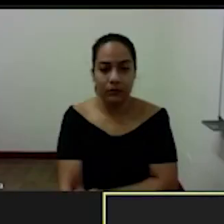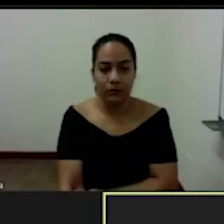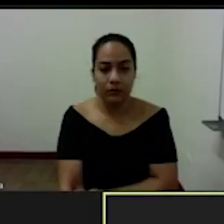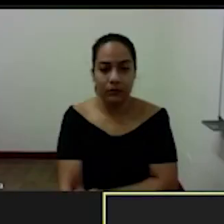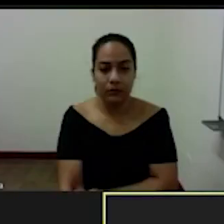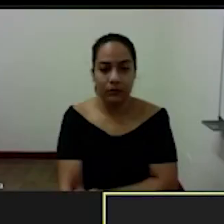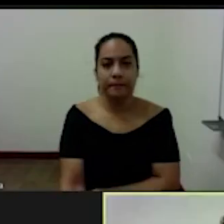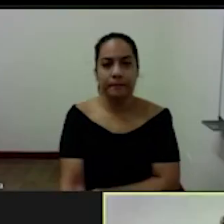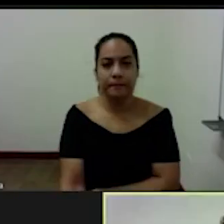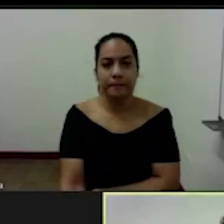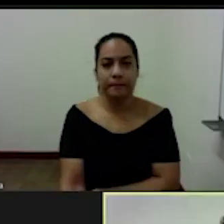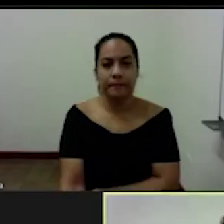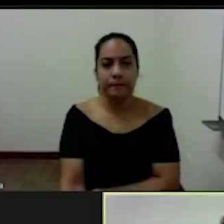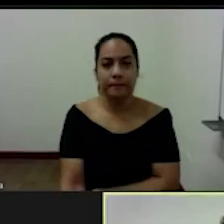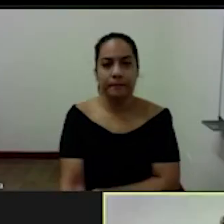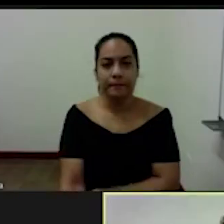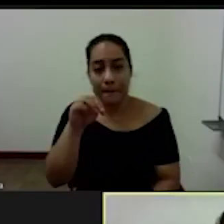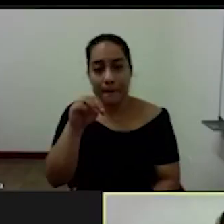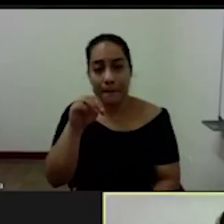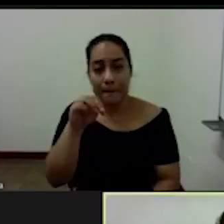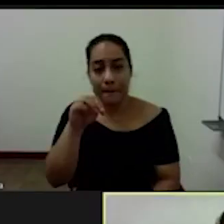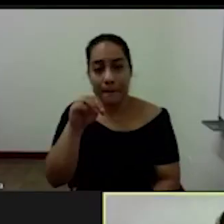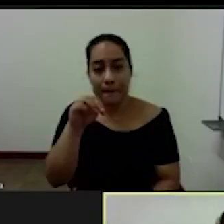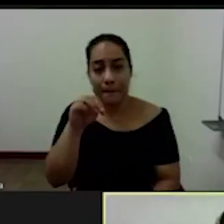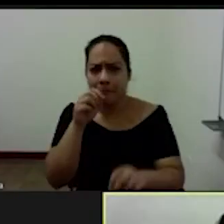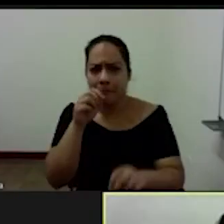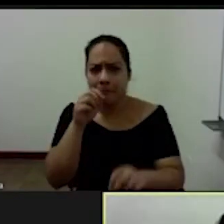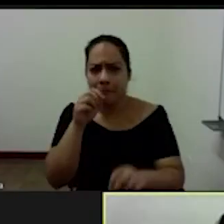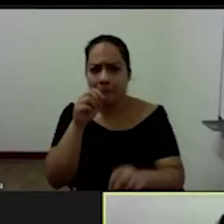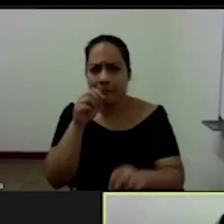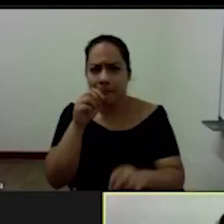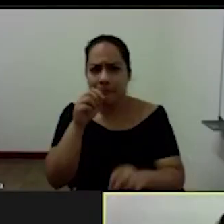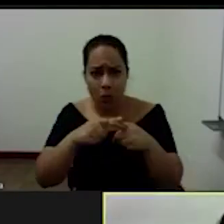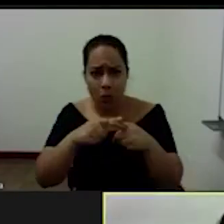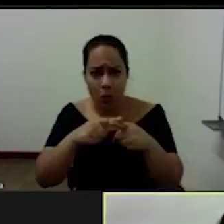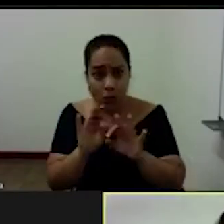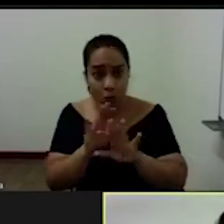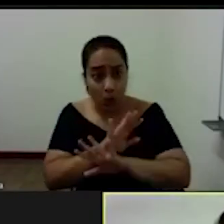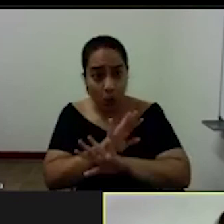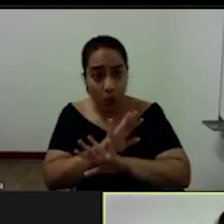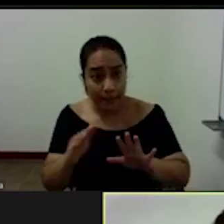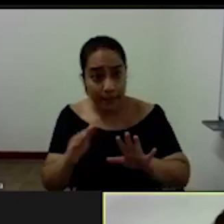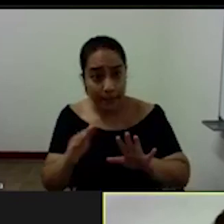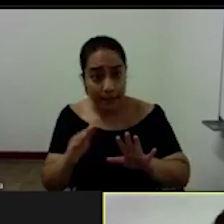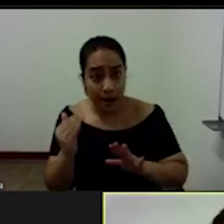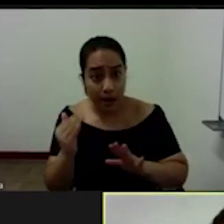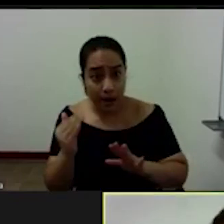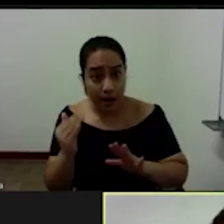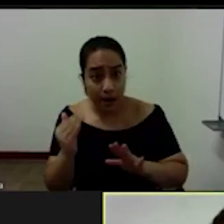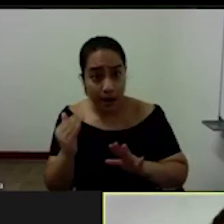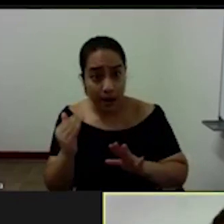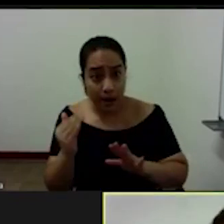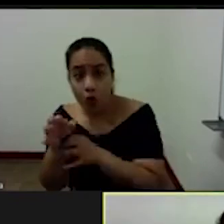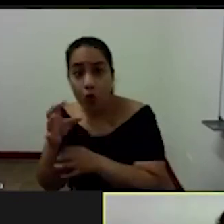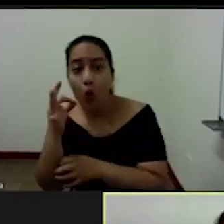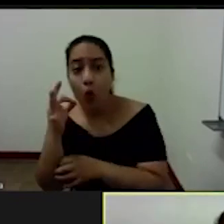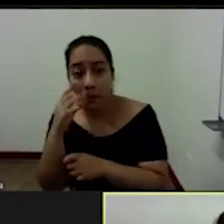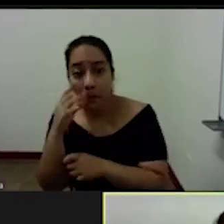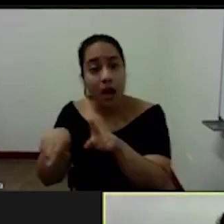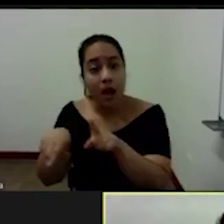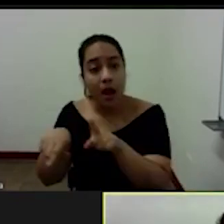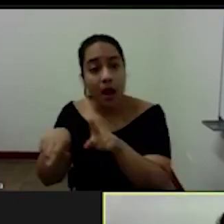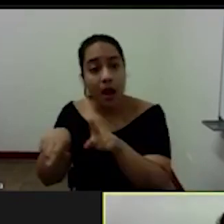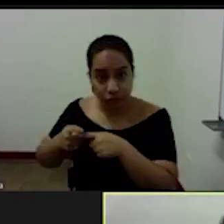Michael Garzón nos dice, podríamos decir que el tejido es un papel exclusivo de la mujer, teniendo en cuenta que en algunos pueblos los hombres también tejen y que